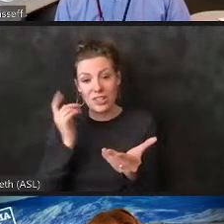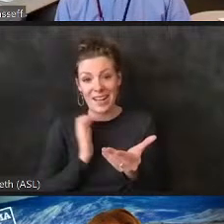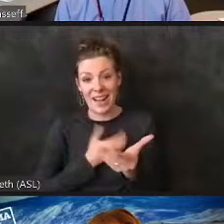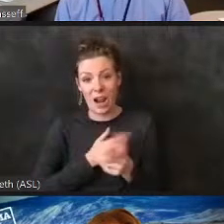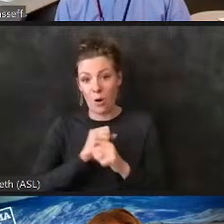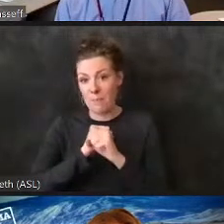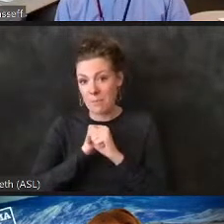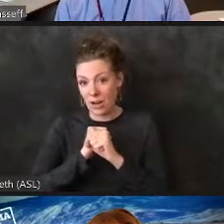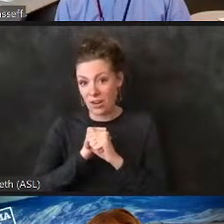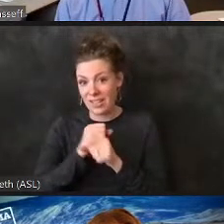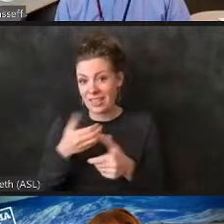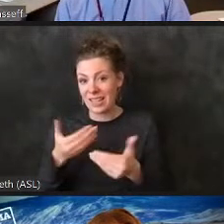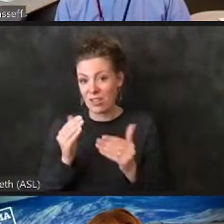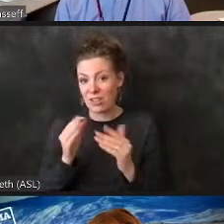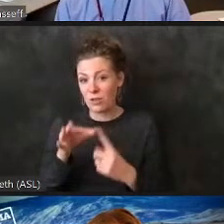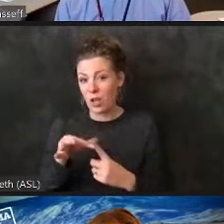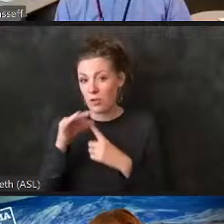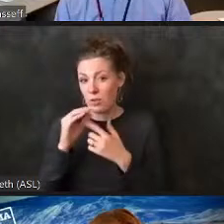comprender de que